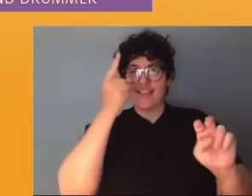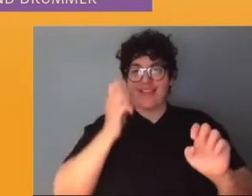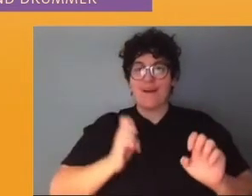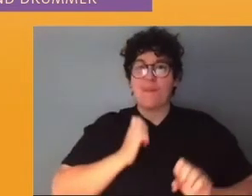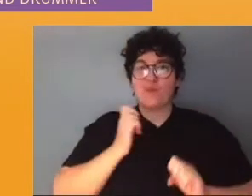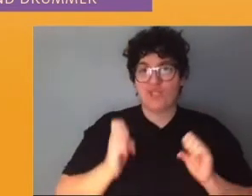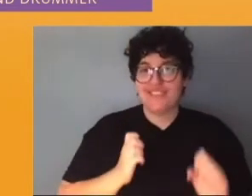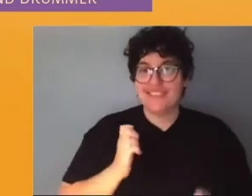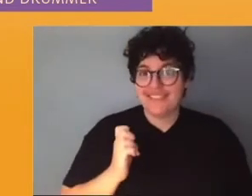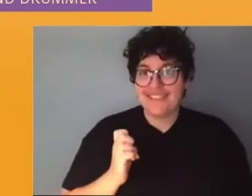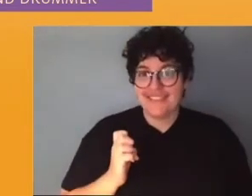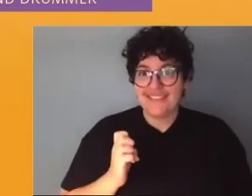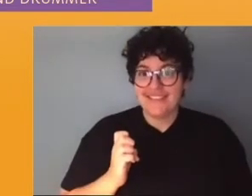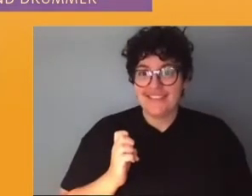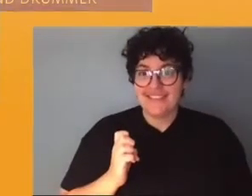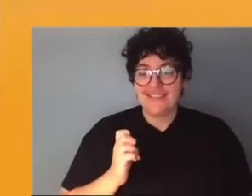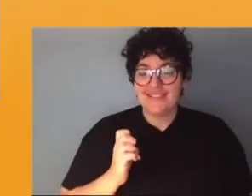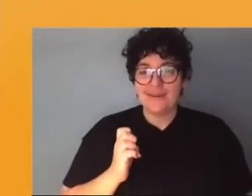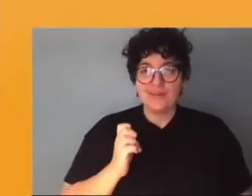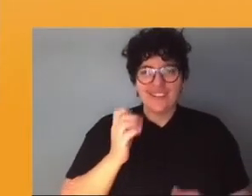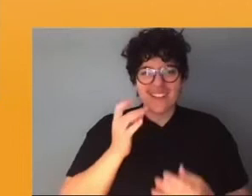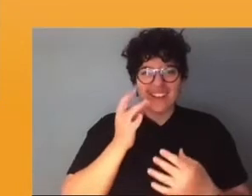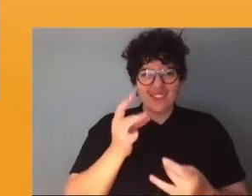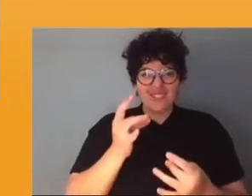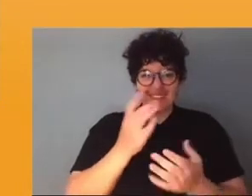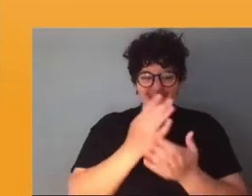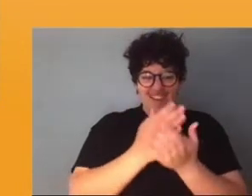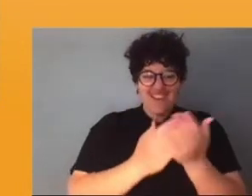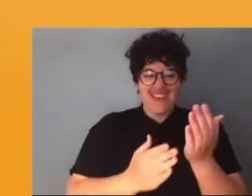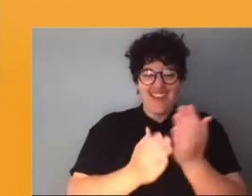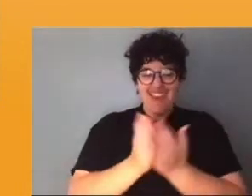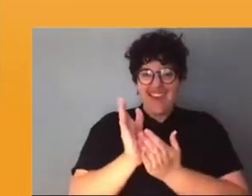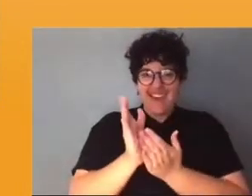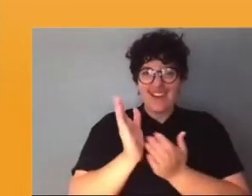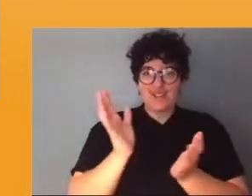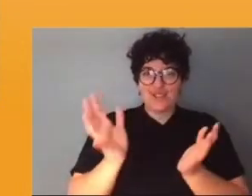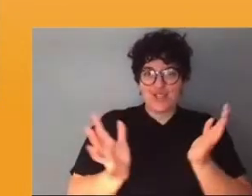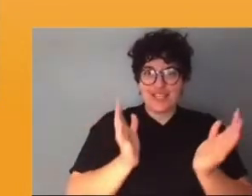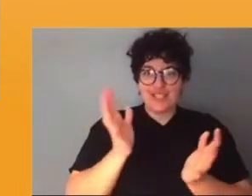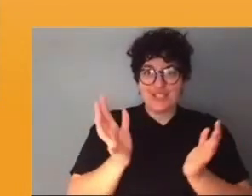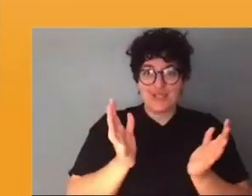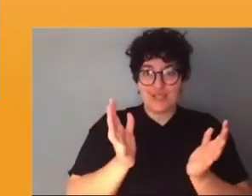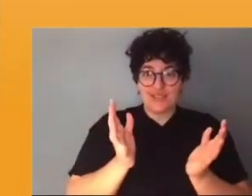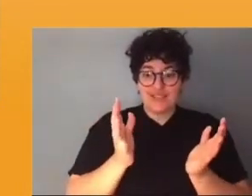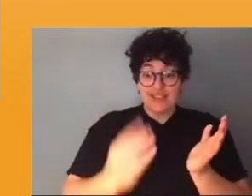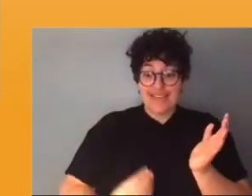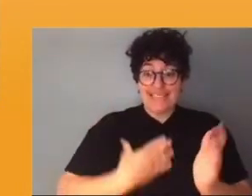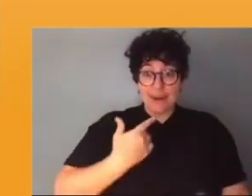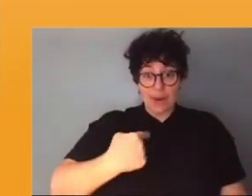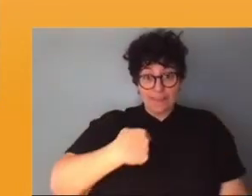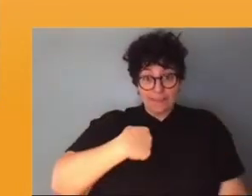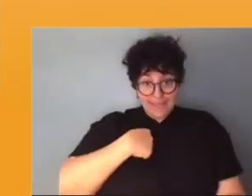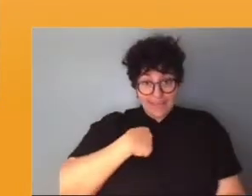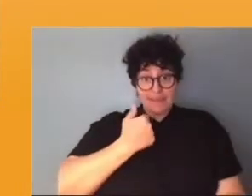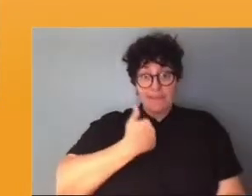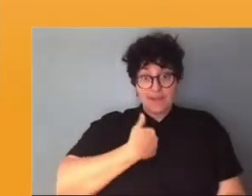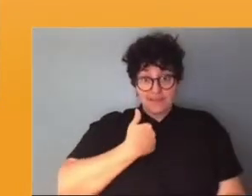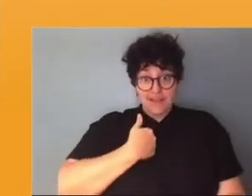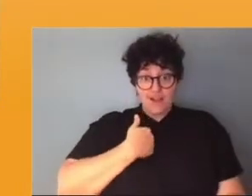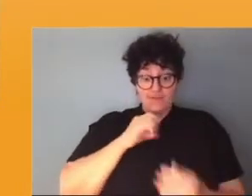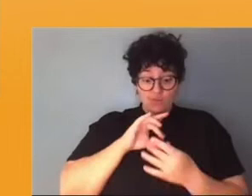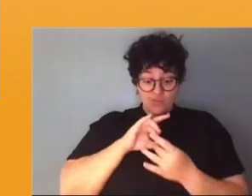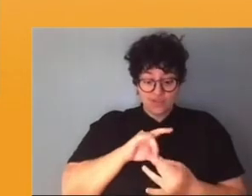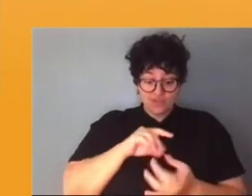Pero creo que es interesante considerar la manera que los gestos de manos me inspiran a mí a tener una relación con mi